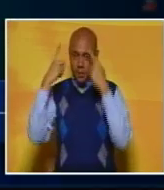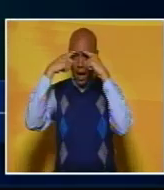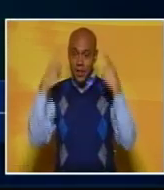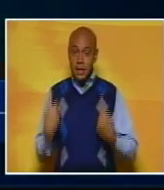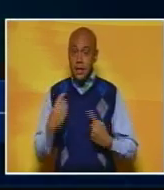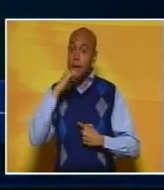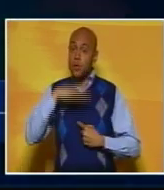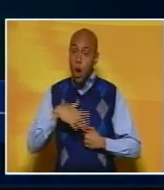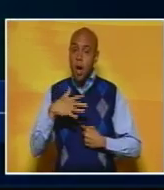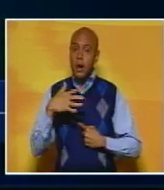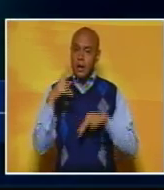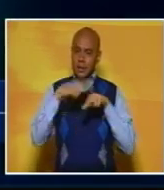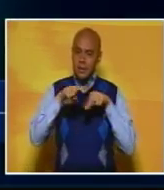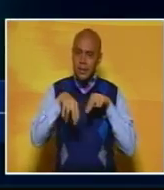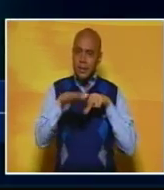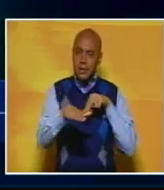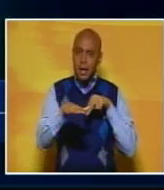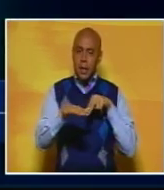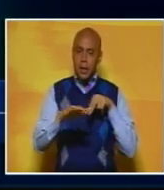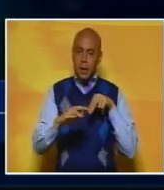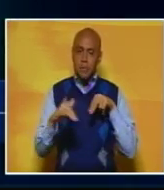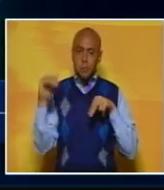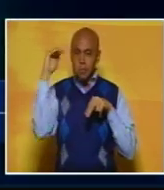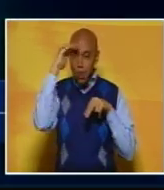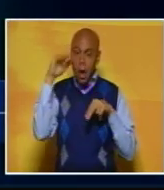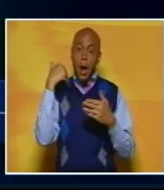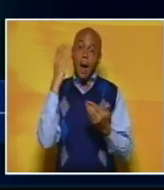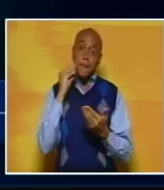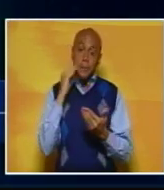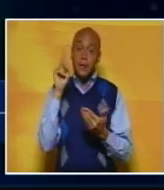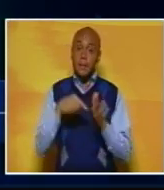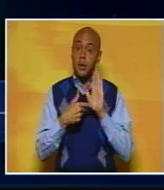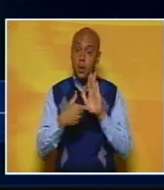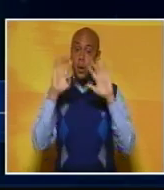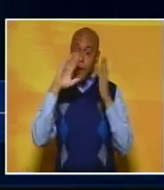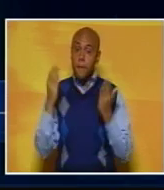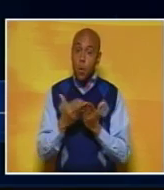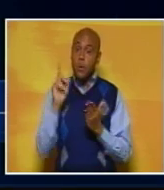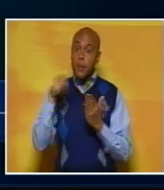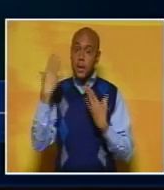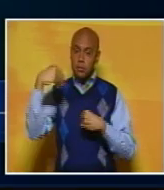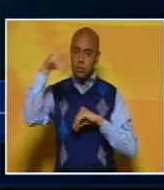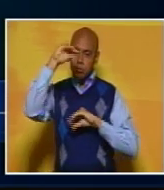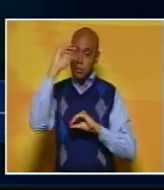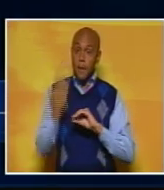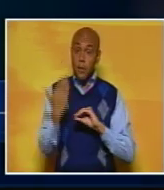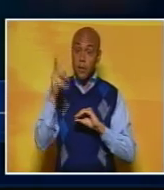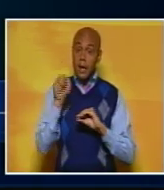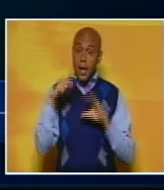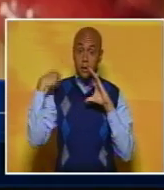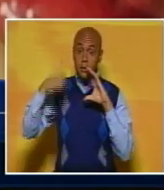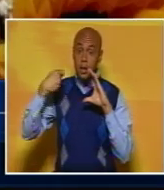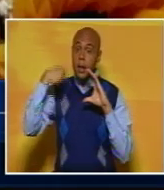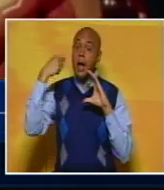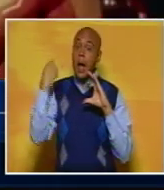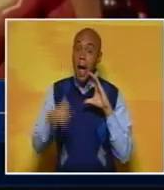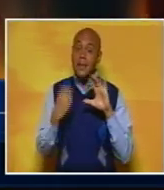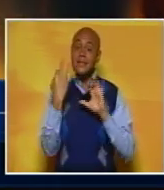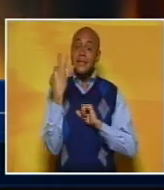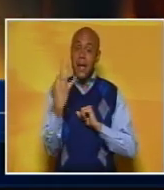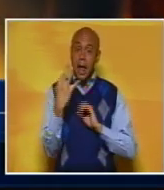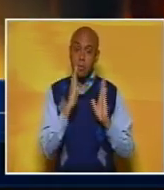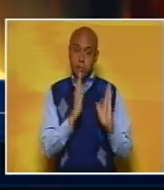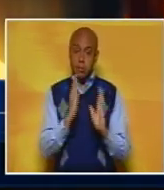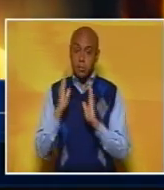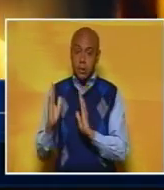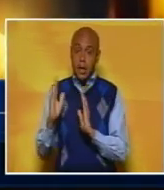era pequeña y expresa lo importante que es en su mundo la música y el flamenco. Este documental contará con 3 episodios